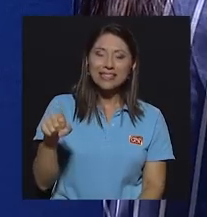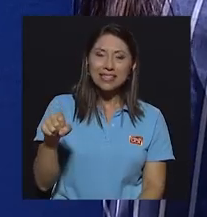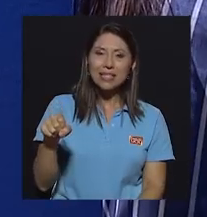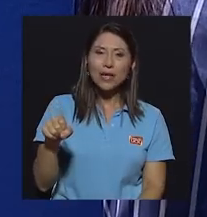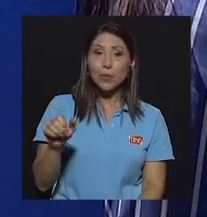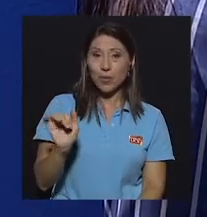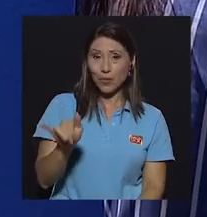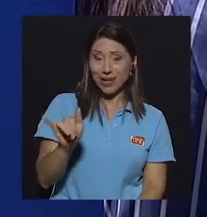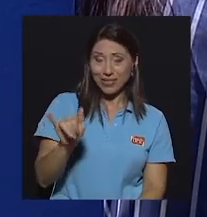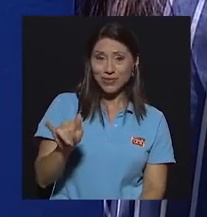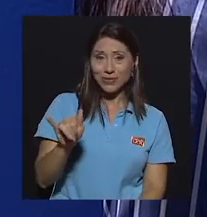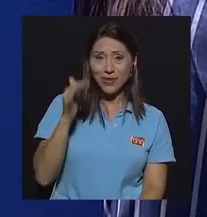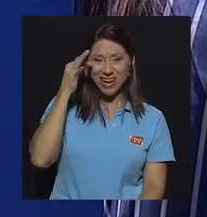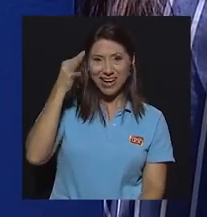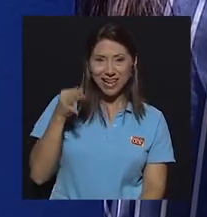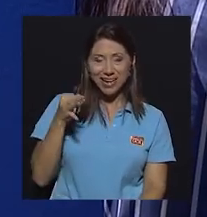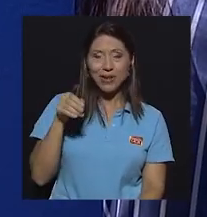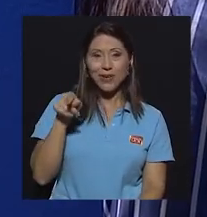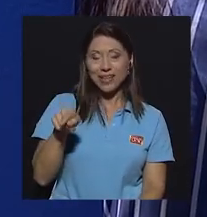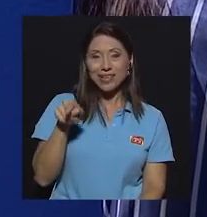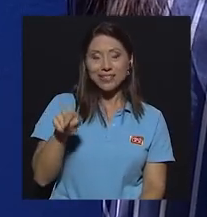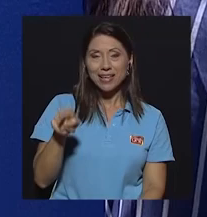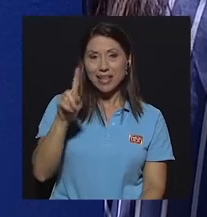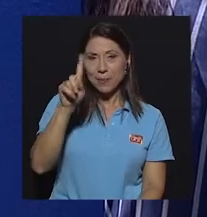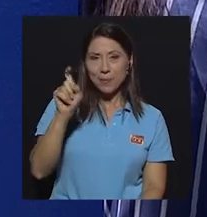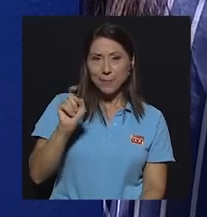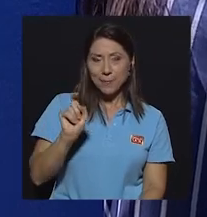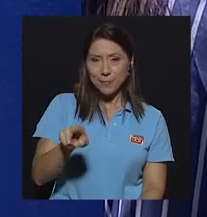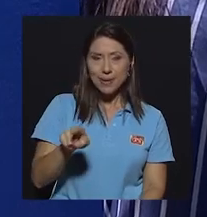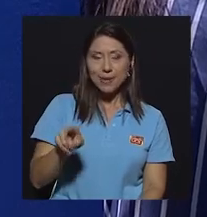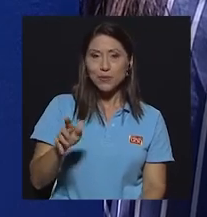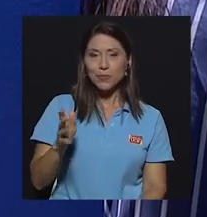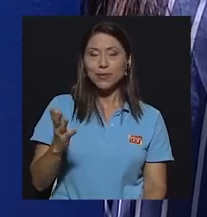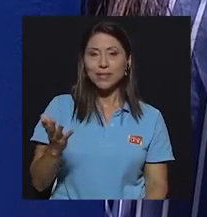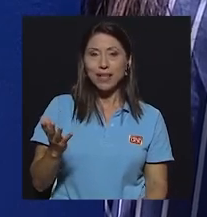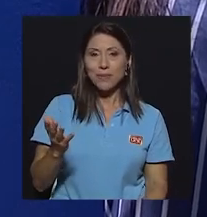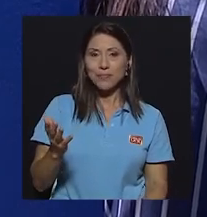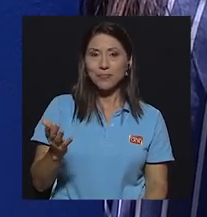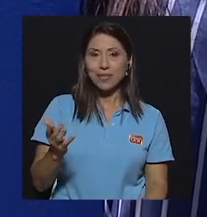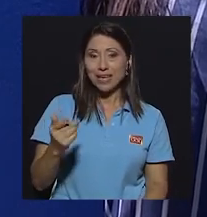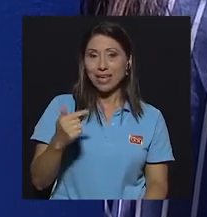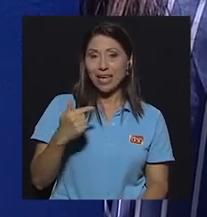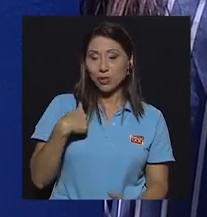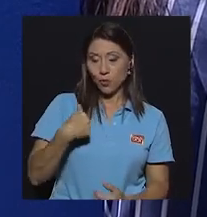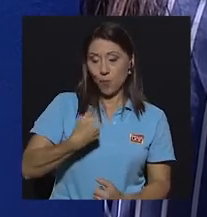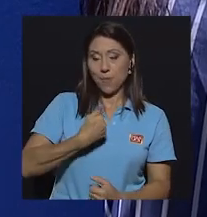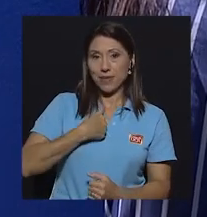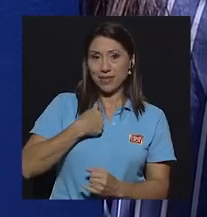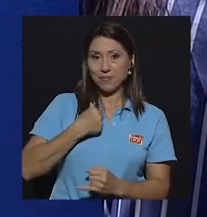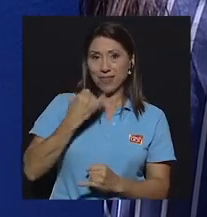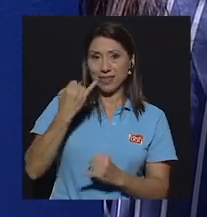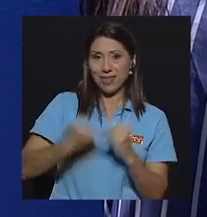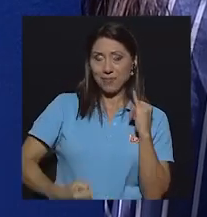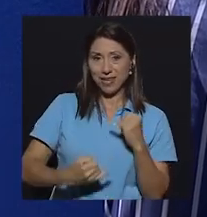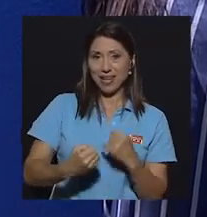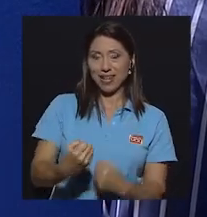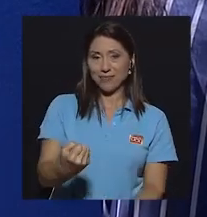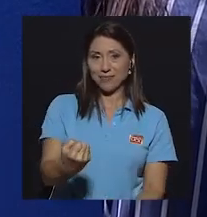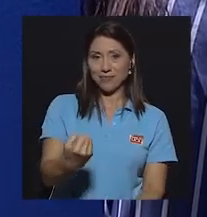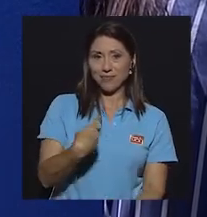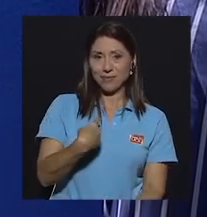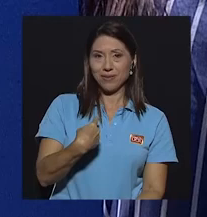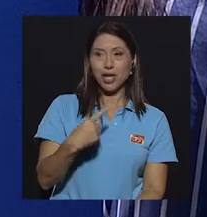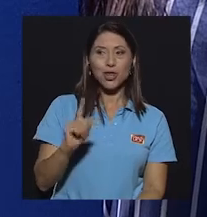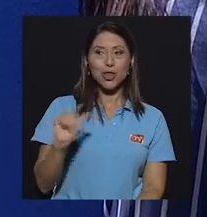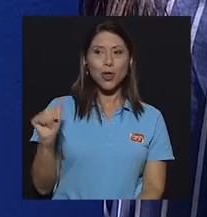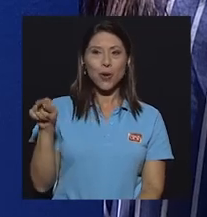hago. ¿Cómo te cambió? Cuando terminaste de hacer el documental, ¿cómo te sentiste y qué ha cambiado en